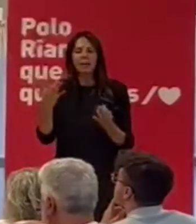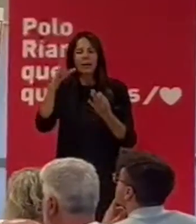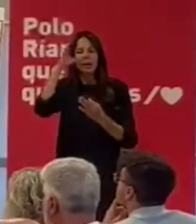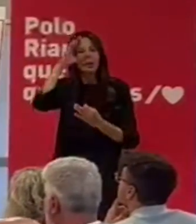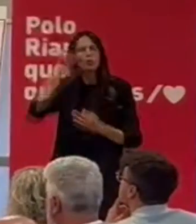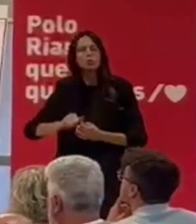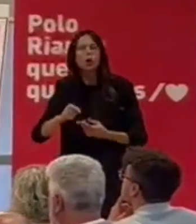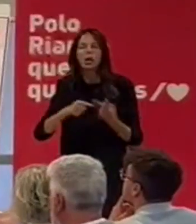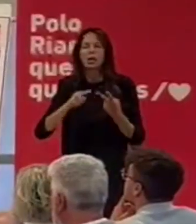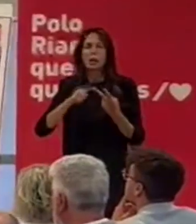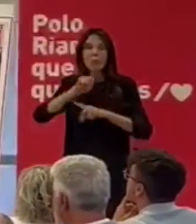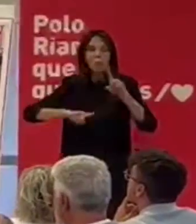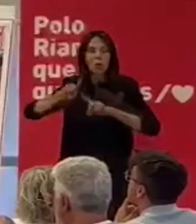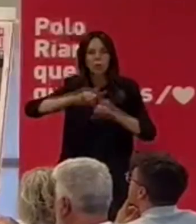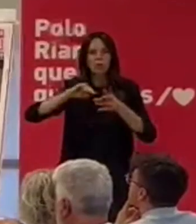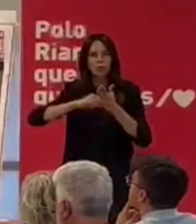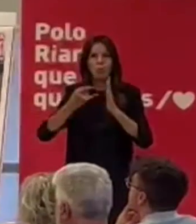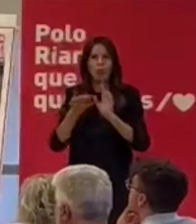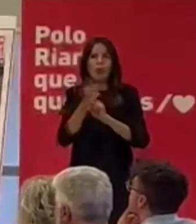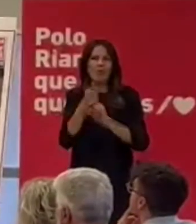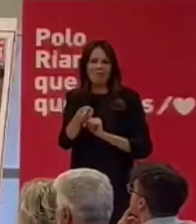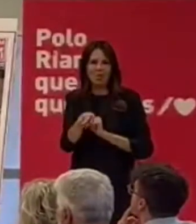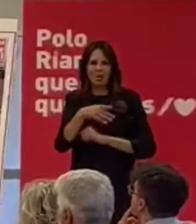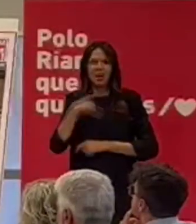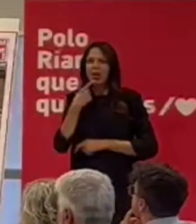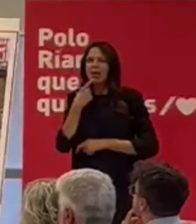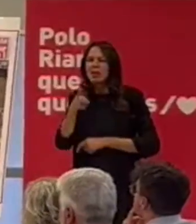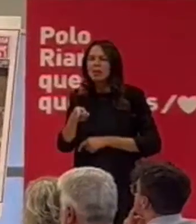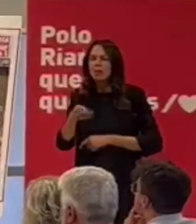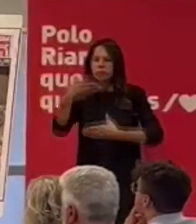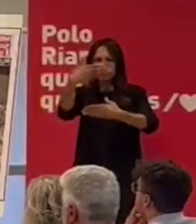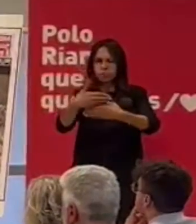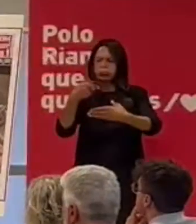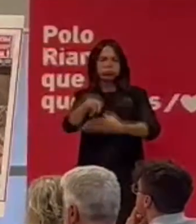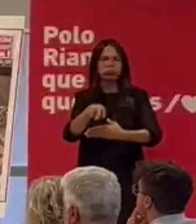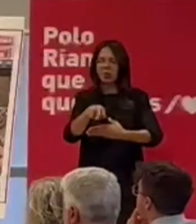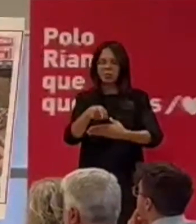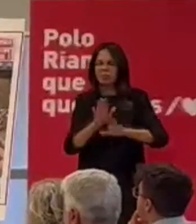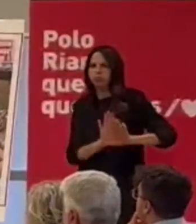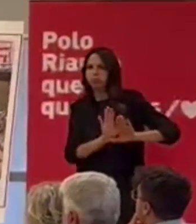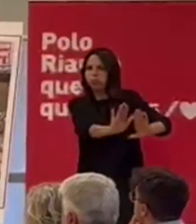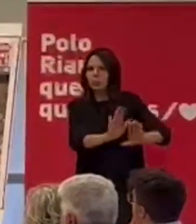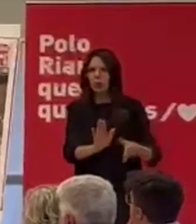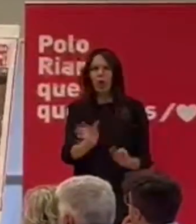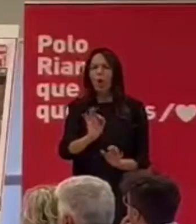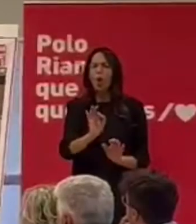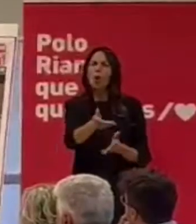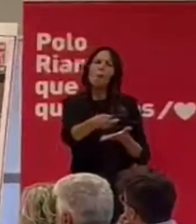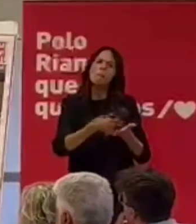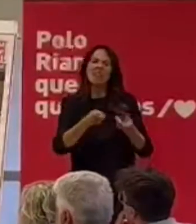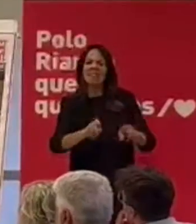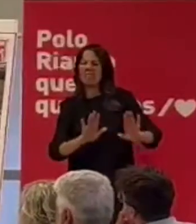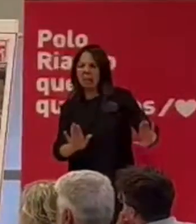trátase de resolverlle os seus problemas, non se trata de poñer unha barrera e isto non vai con nós, ou pido unha cita que isto non vai con